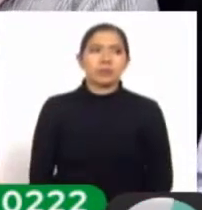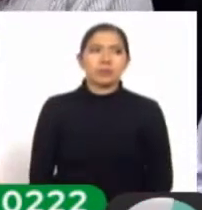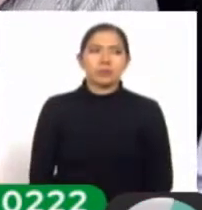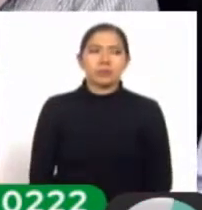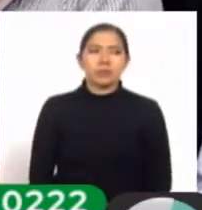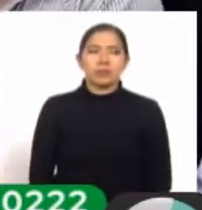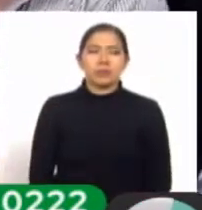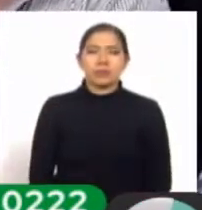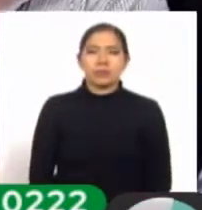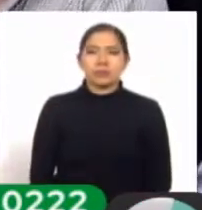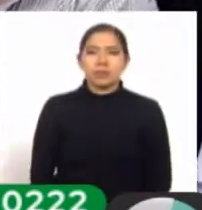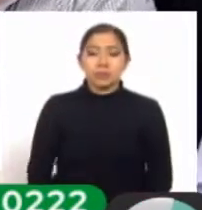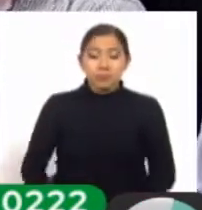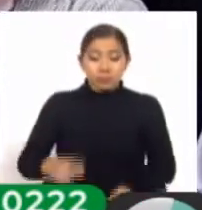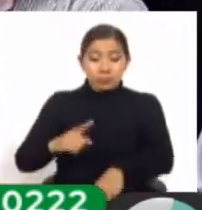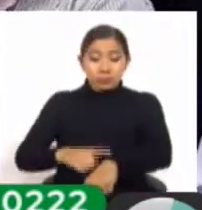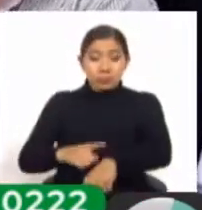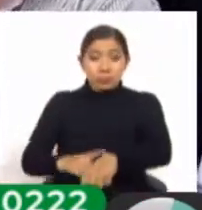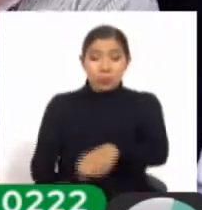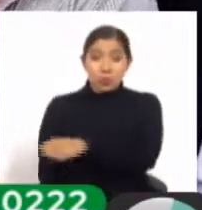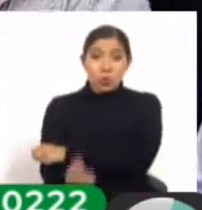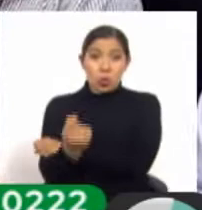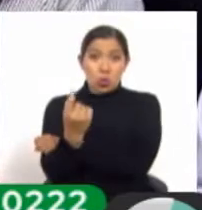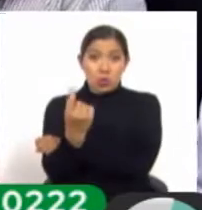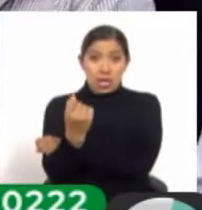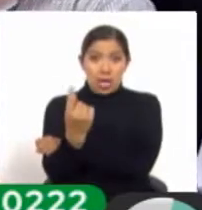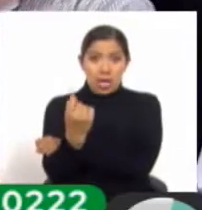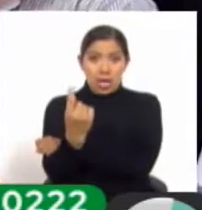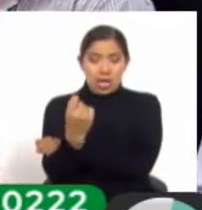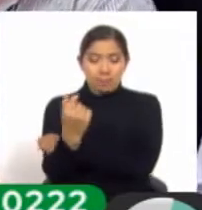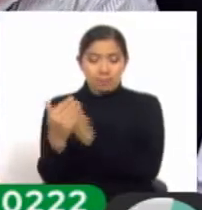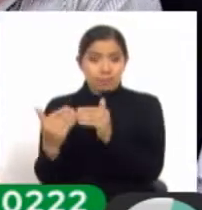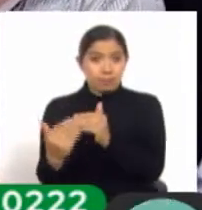A partir de las 11 de la mañana se puso